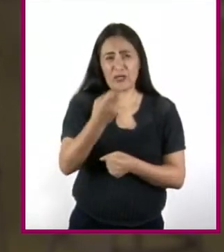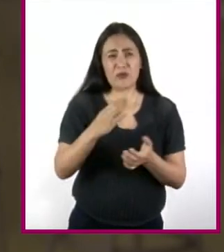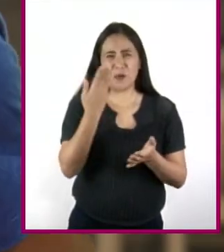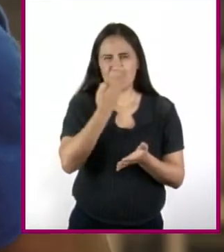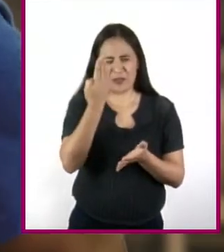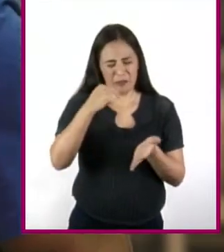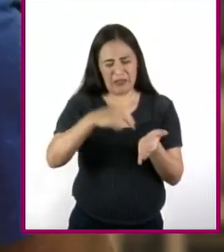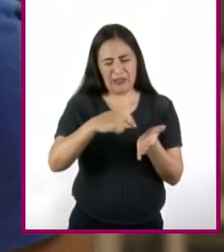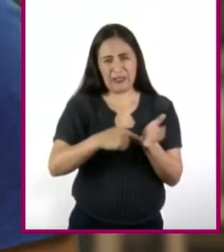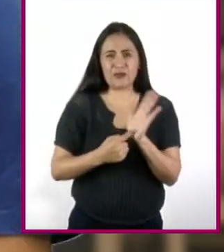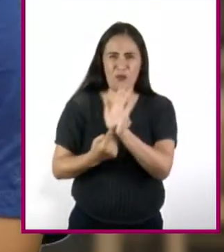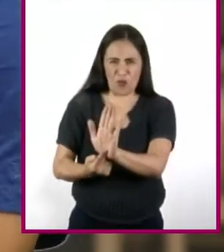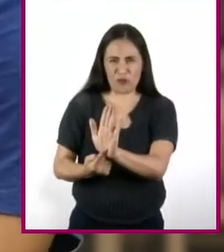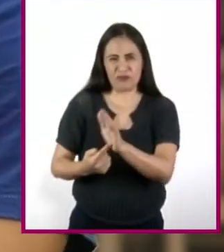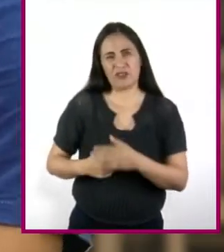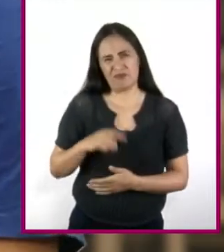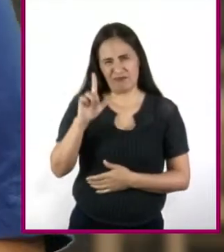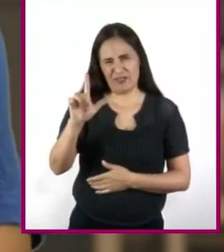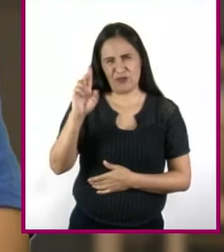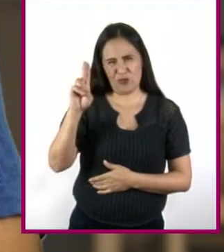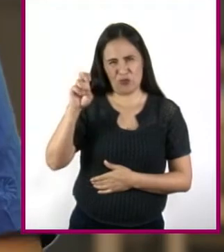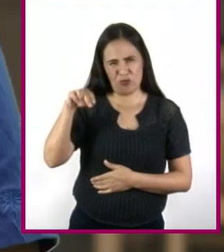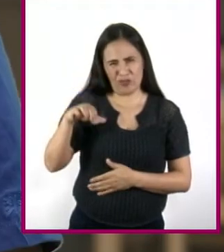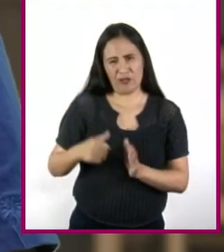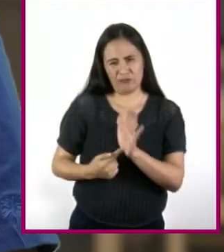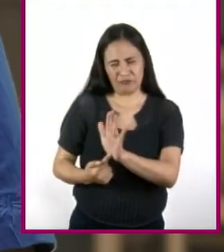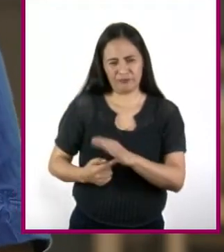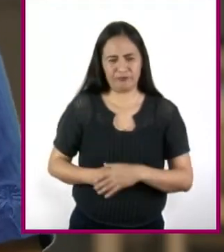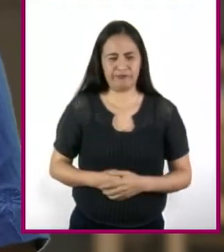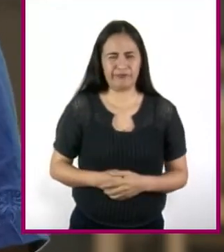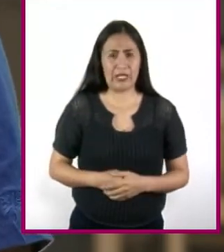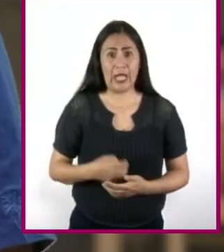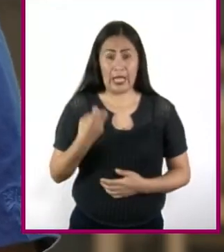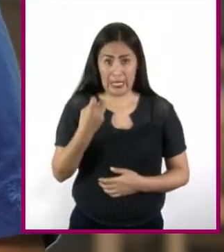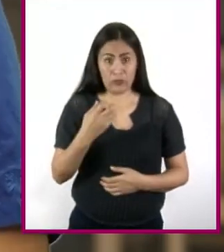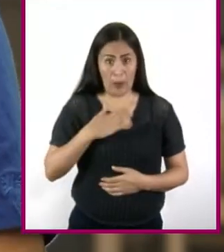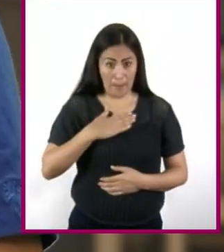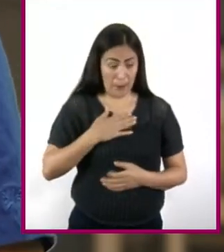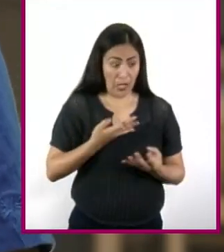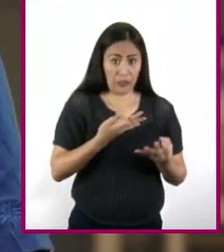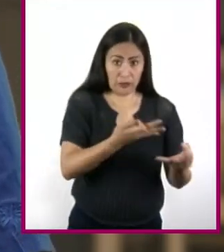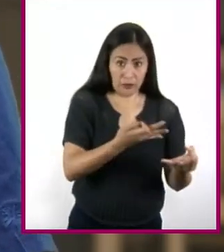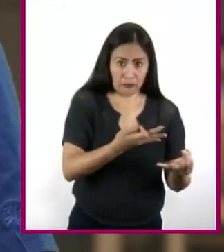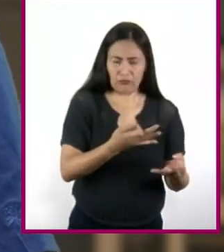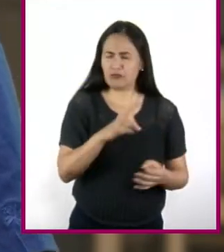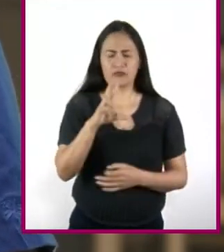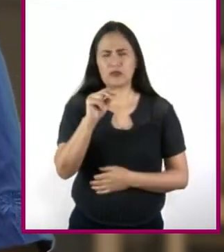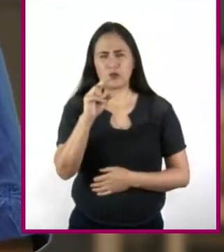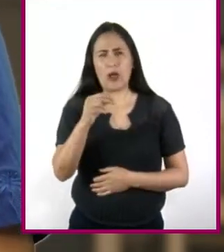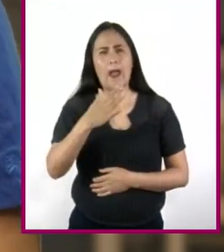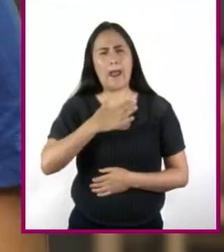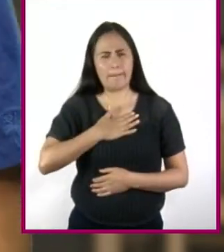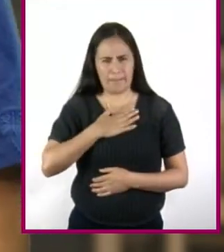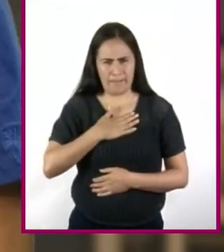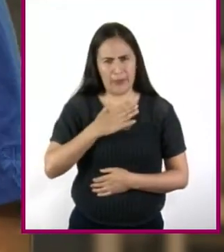Biblia. Bueno, eso no fue lo que me llamó la atención. A mí lo que se me hace mala onda es que, teniendo los